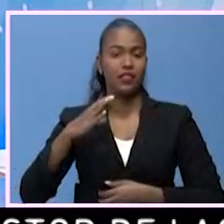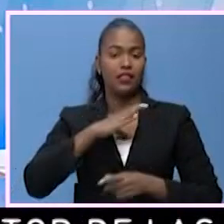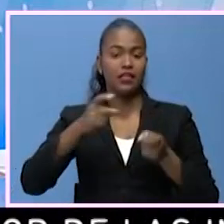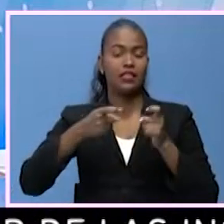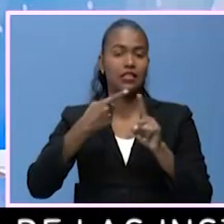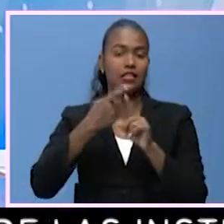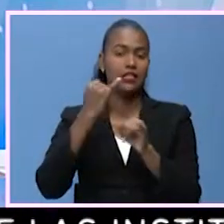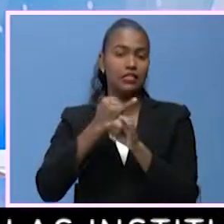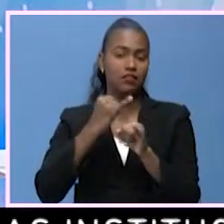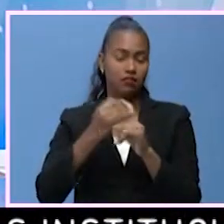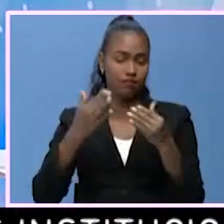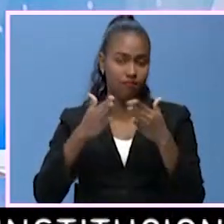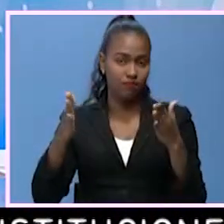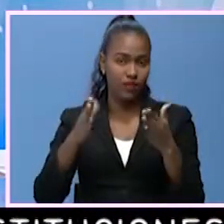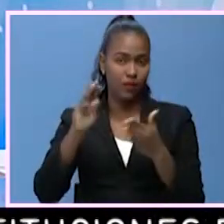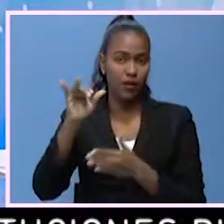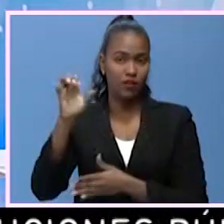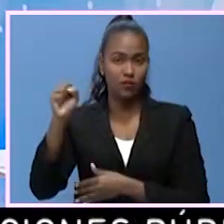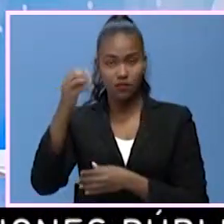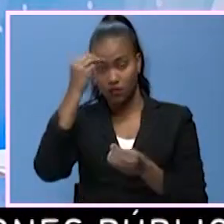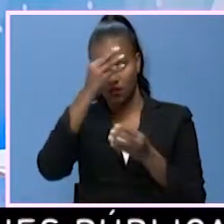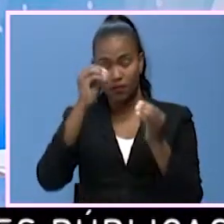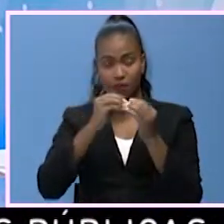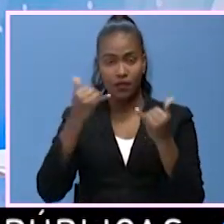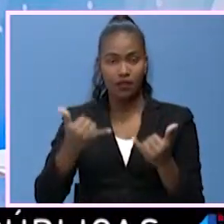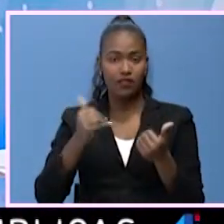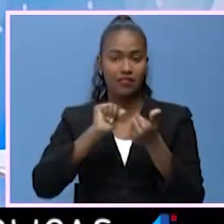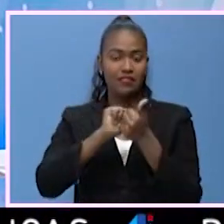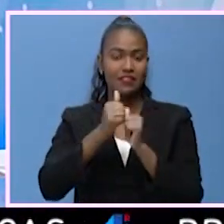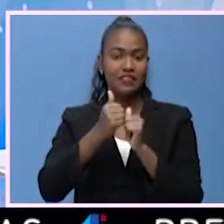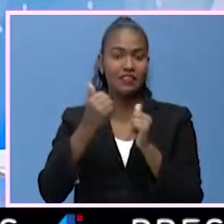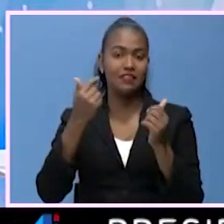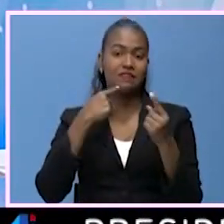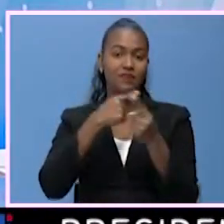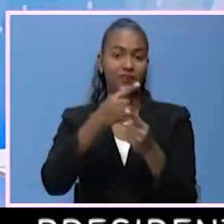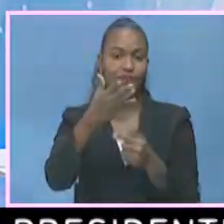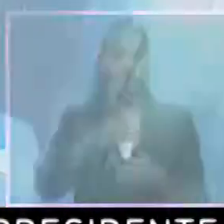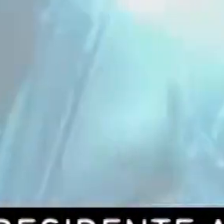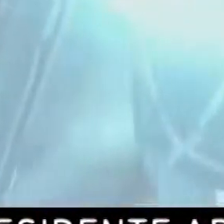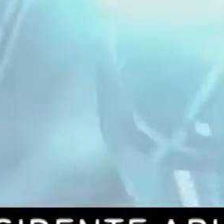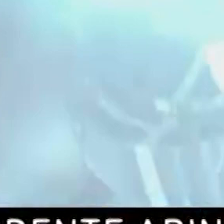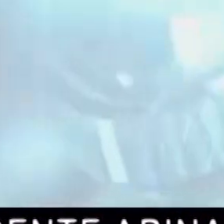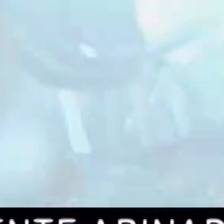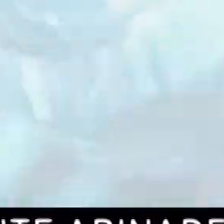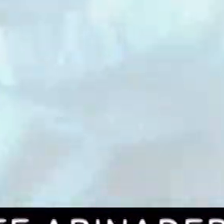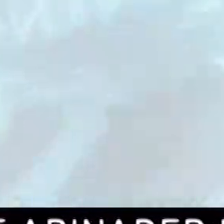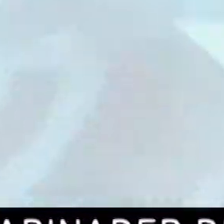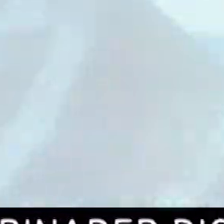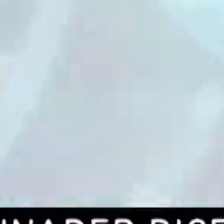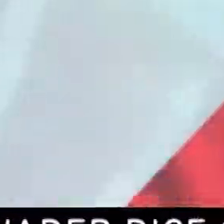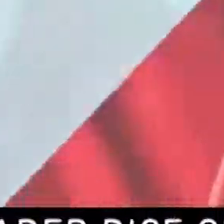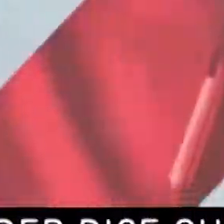las Instituciones Públicas. Marcos Nibar tiene los detalles en Las Deportivas.